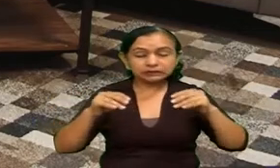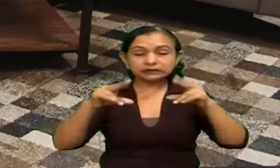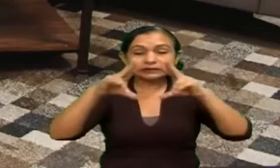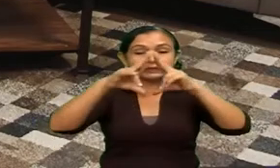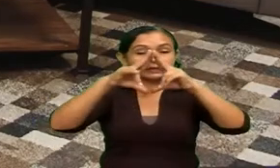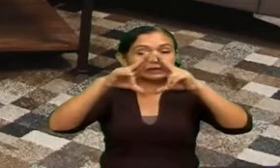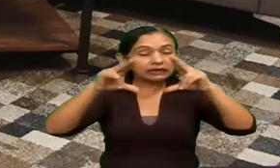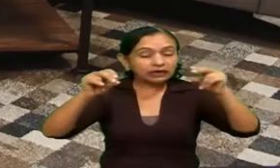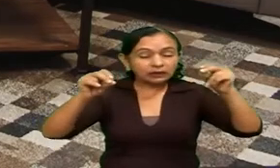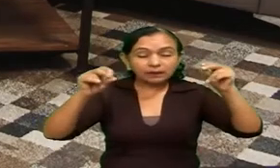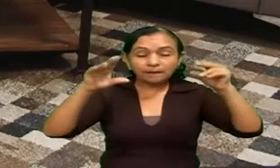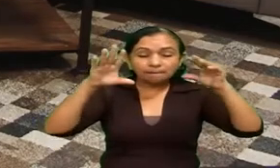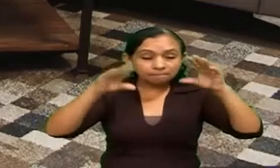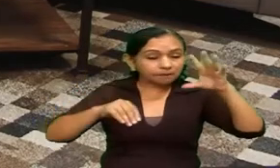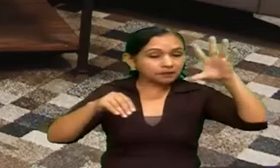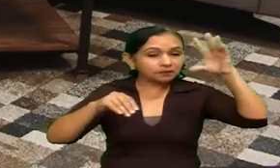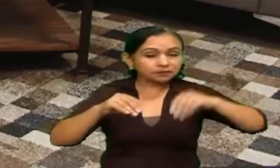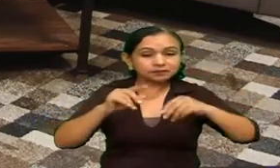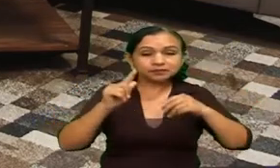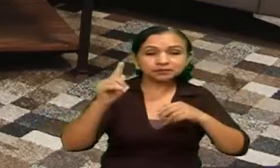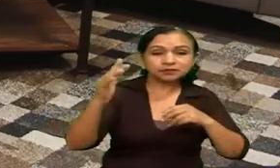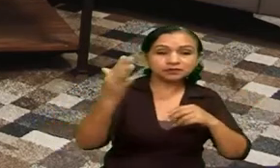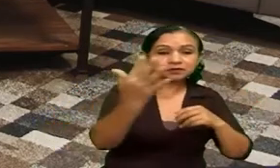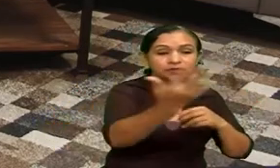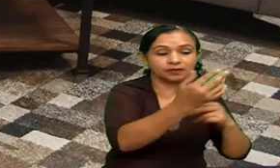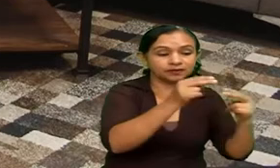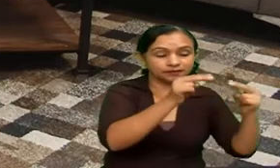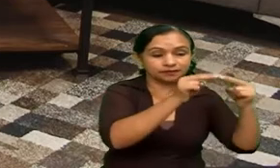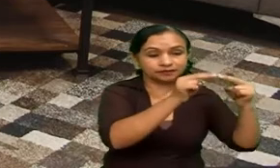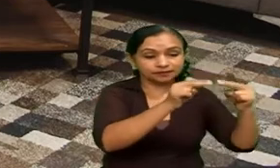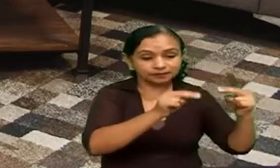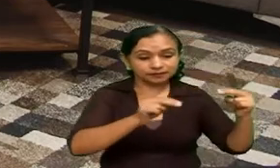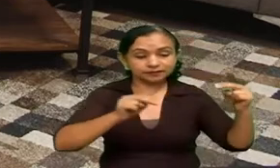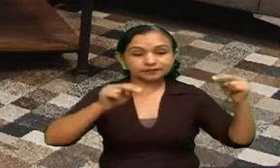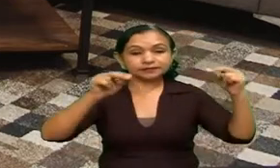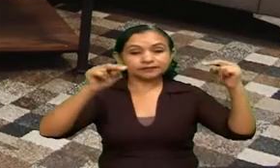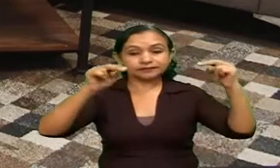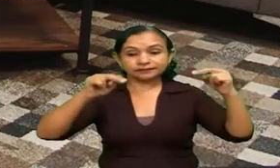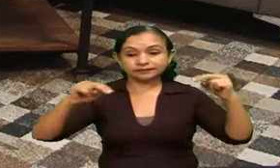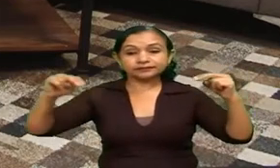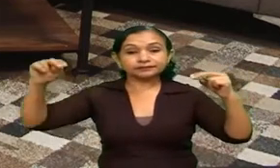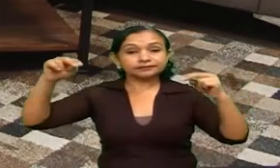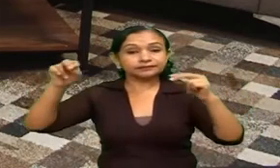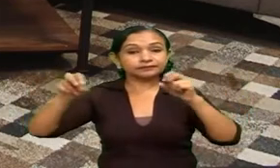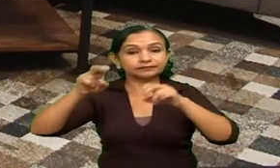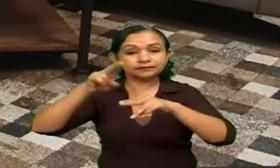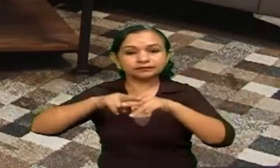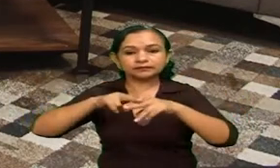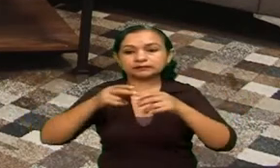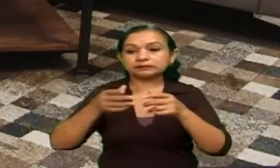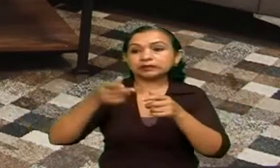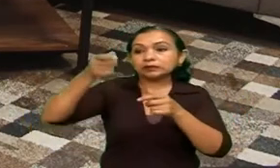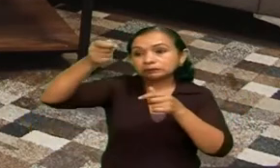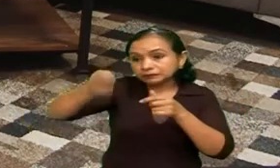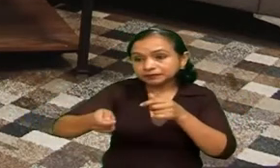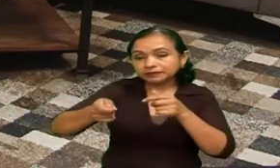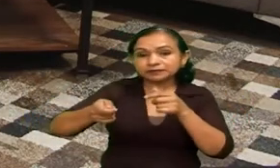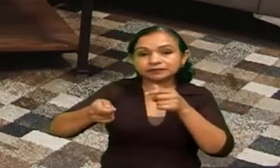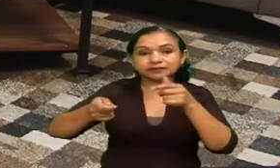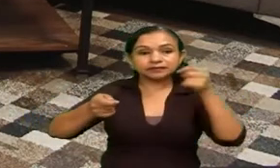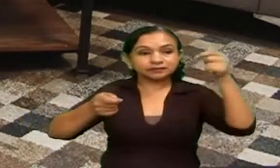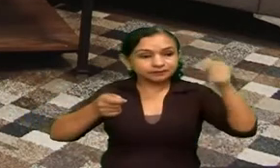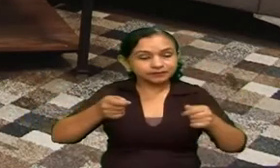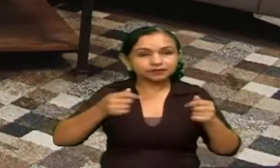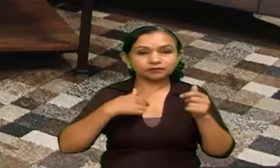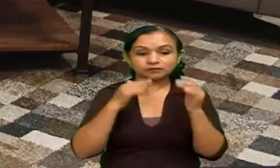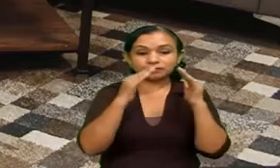Todas las subestaciones eléctricas que se conectan en el sistema nacional las desconectamos, abrimos la línea, como pasa a veces uno en